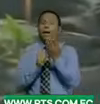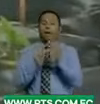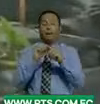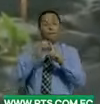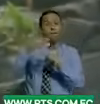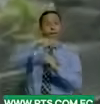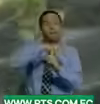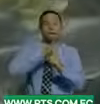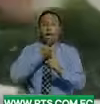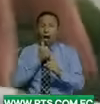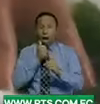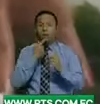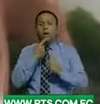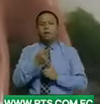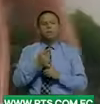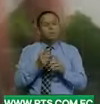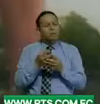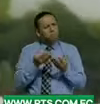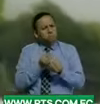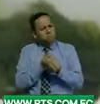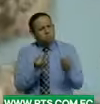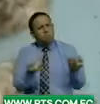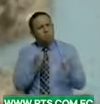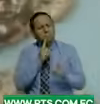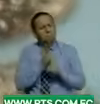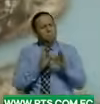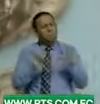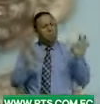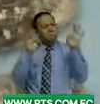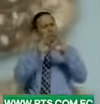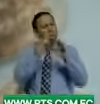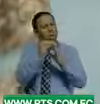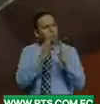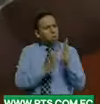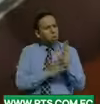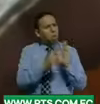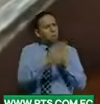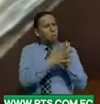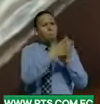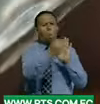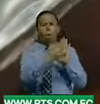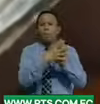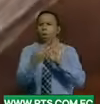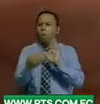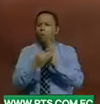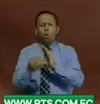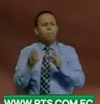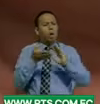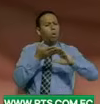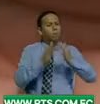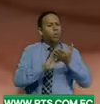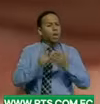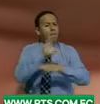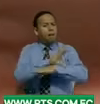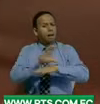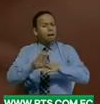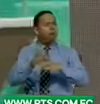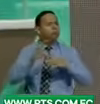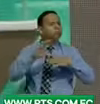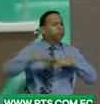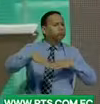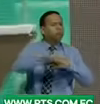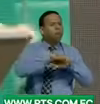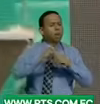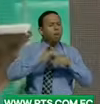Ecológica recalcó la importancia de ejecutar este tipo de proyectos para que las comunidades costeras aprovechen los recursos naturales.